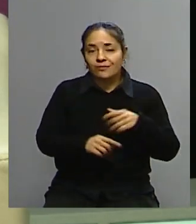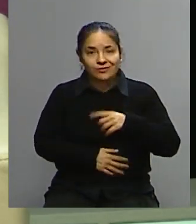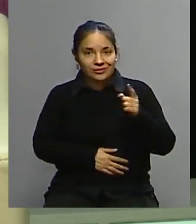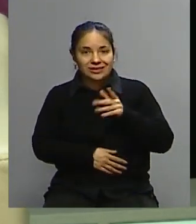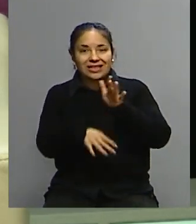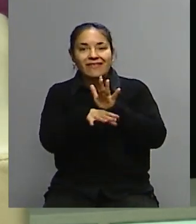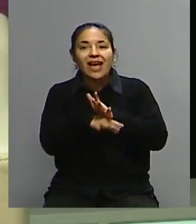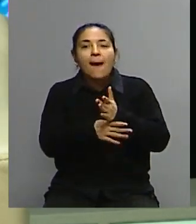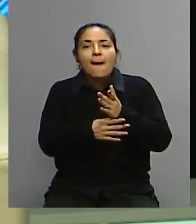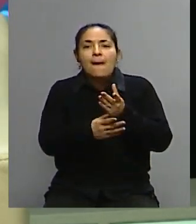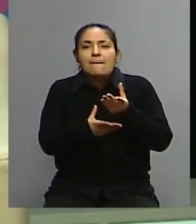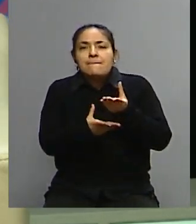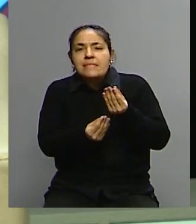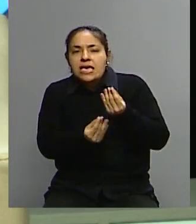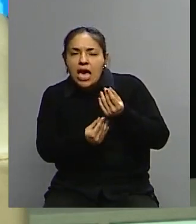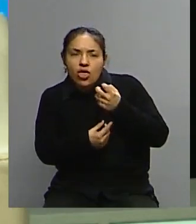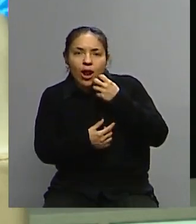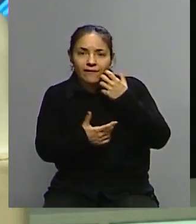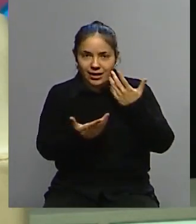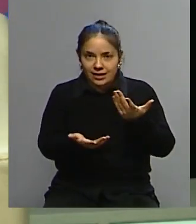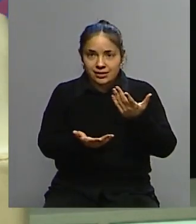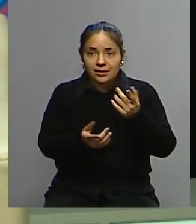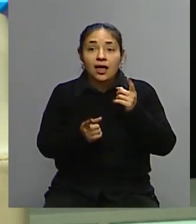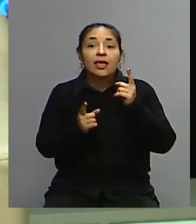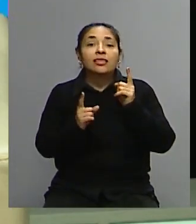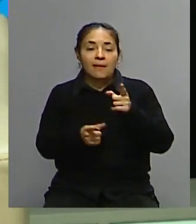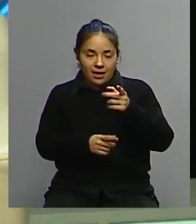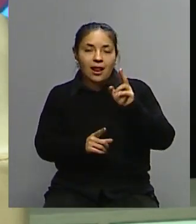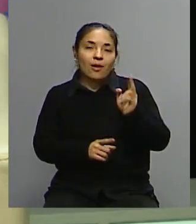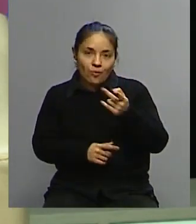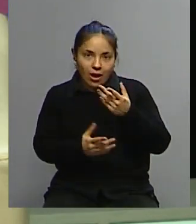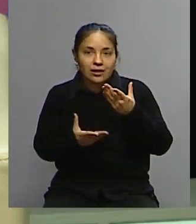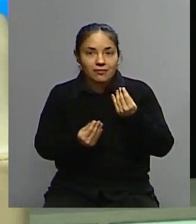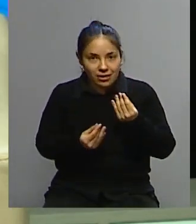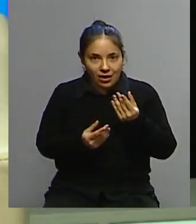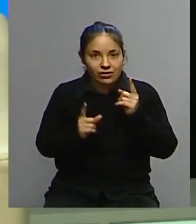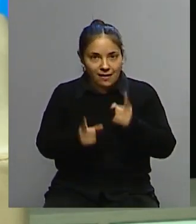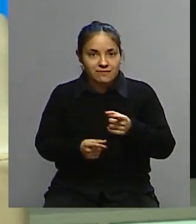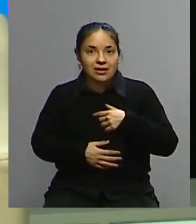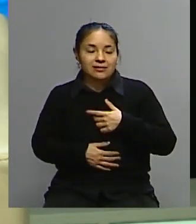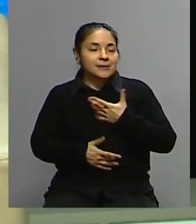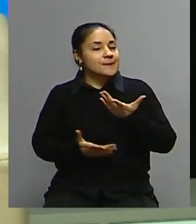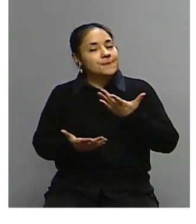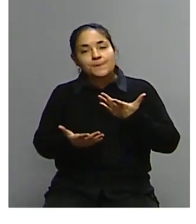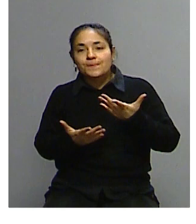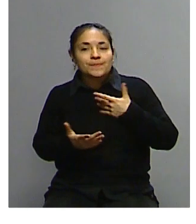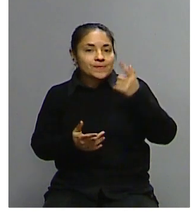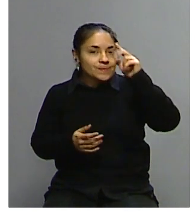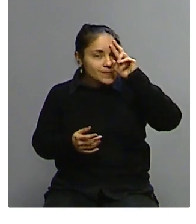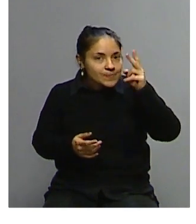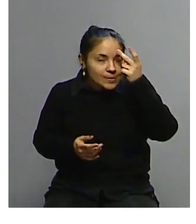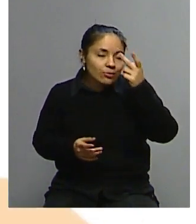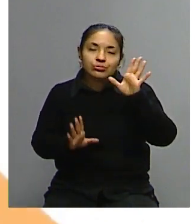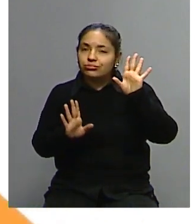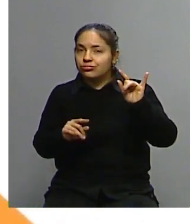le tenemos a la vejez, el temor que le tenemos también a la muerte. Entonces, bueno, nos resistimos muchísimo y no